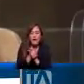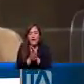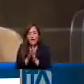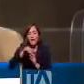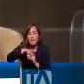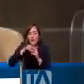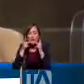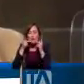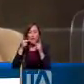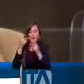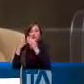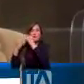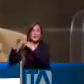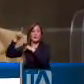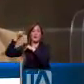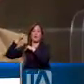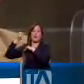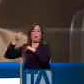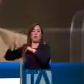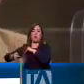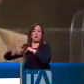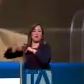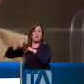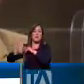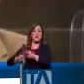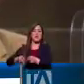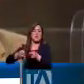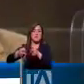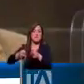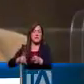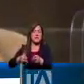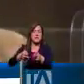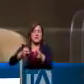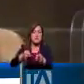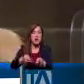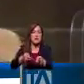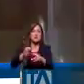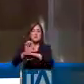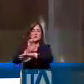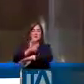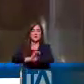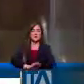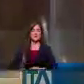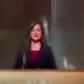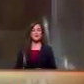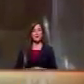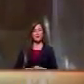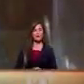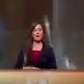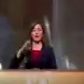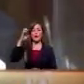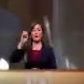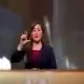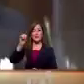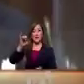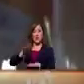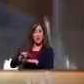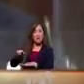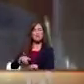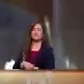públicos que los gobiernos de turno han venido haciendo en este país. Porque Celi es culpable, claro que es